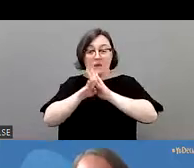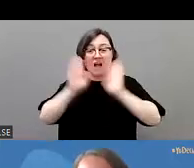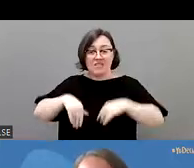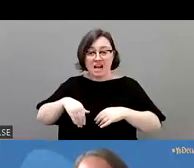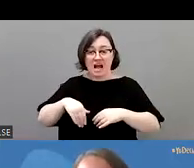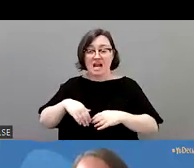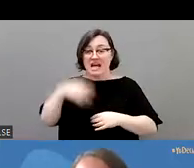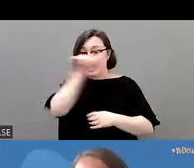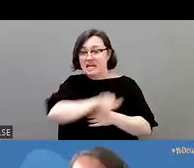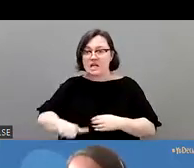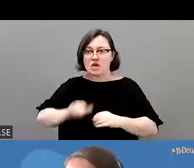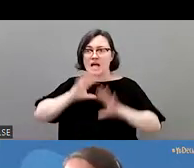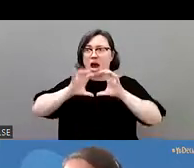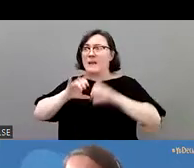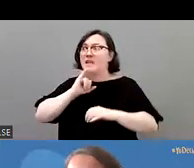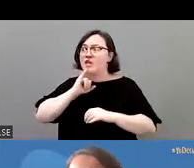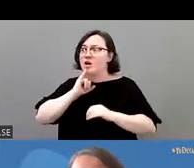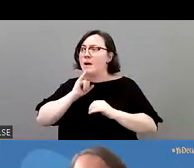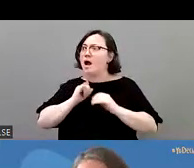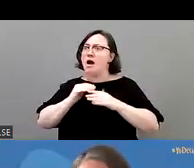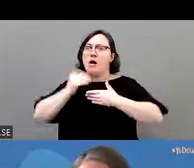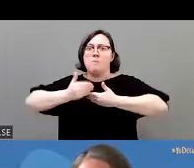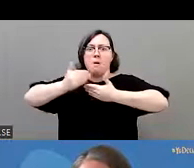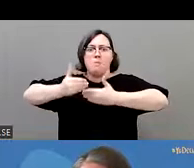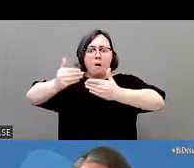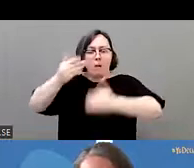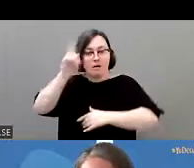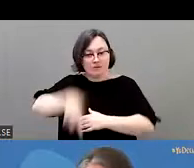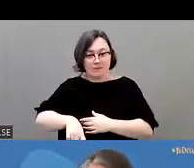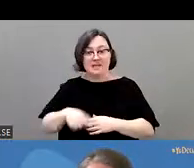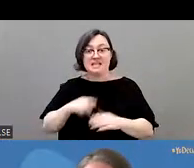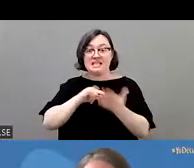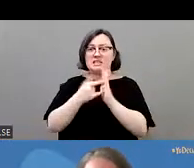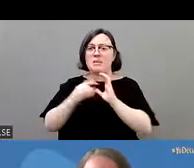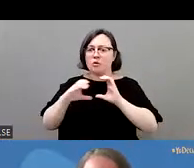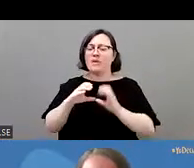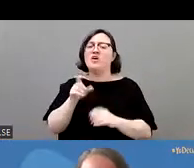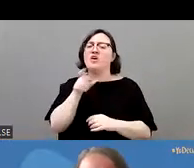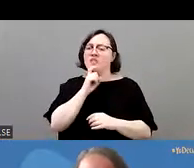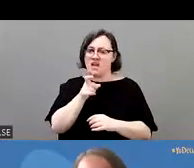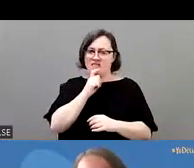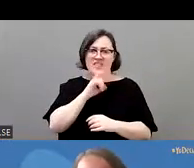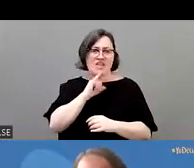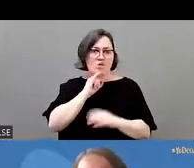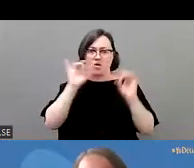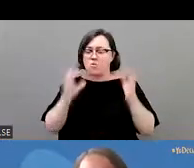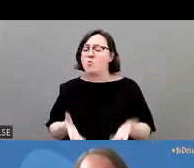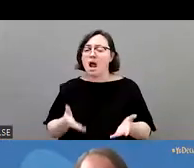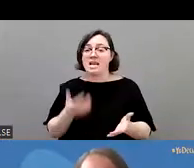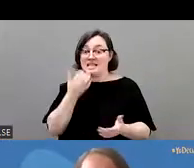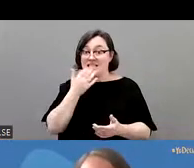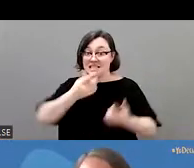se les impedirá a estos niños aprender el idioma. Al final, un sistema de comunicación es complejo, y es complejo como un idioma. Entonces,